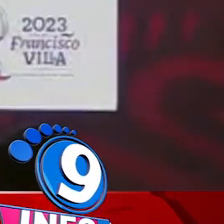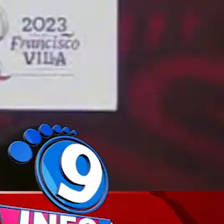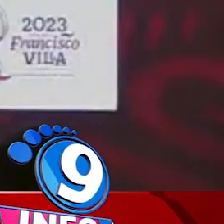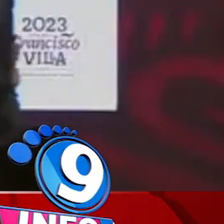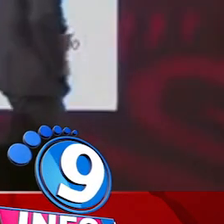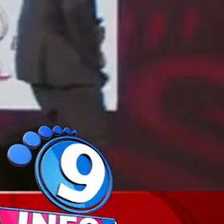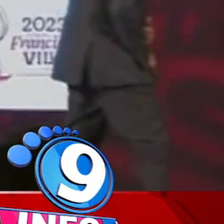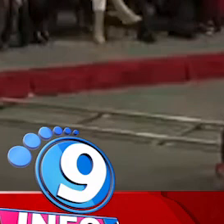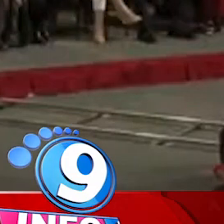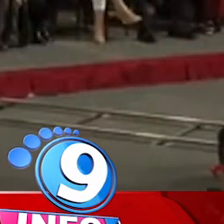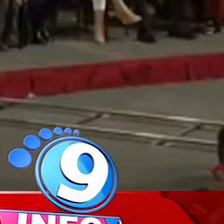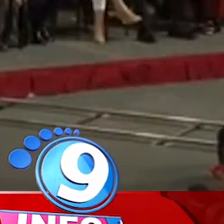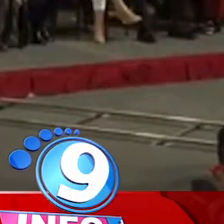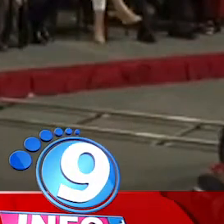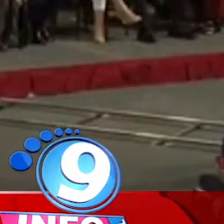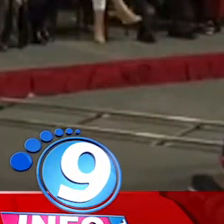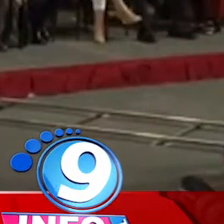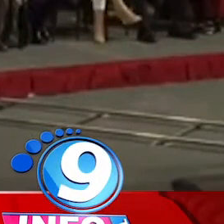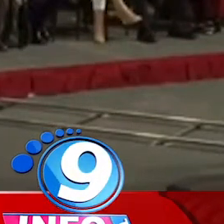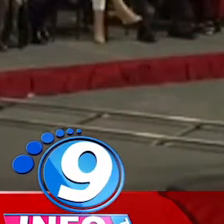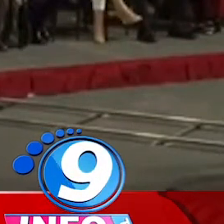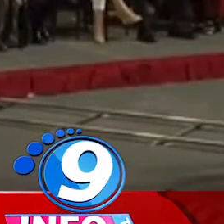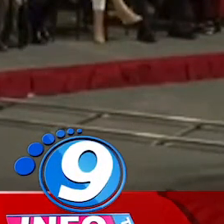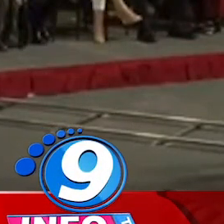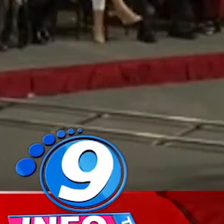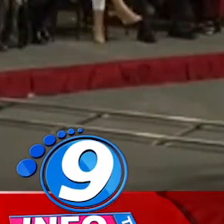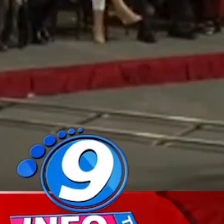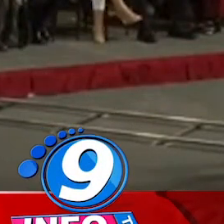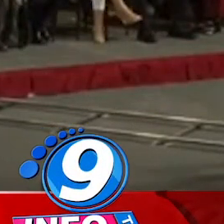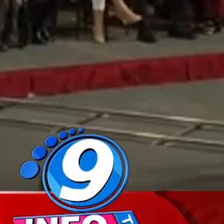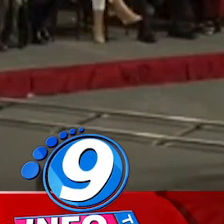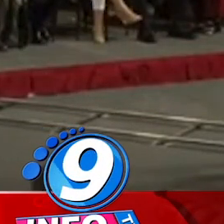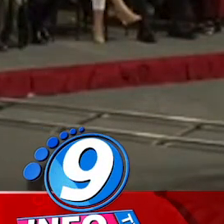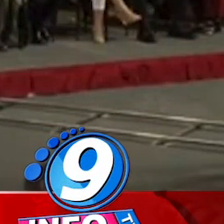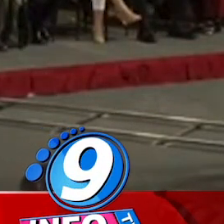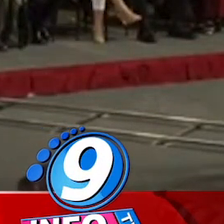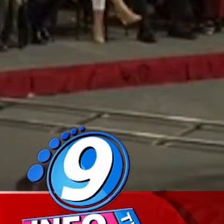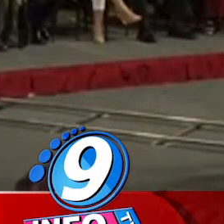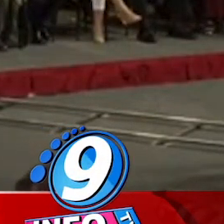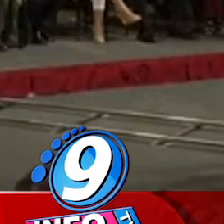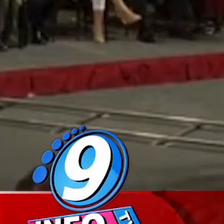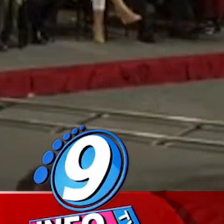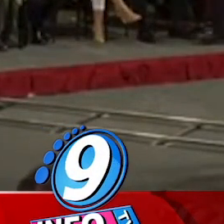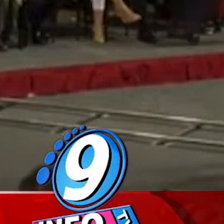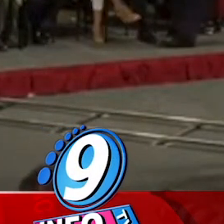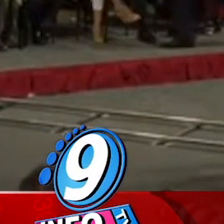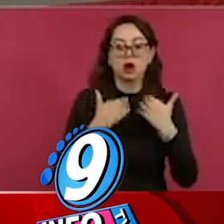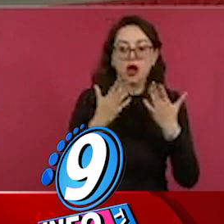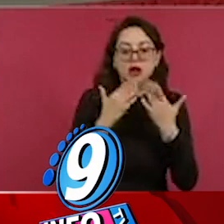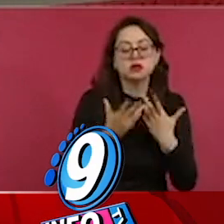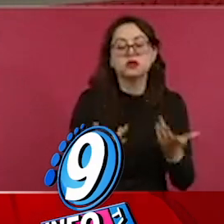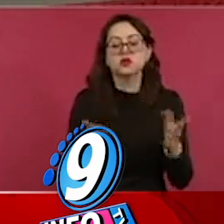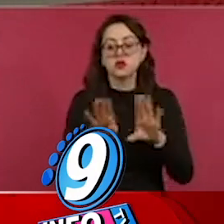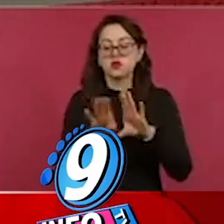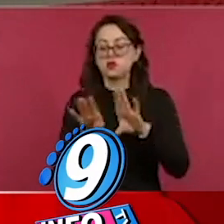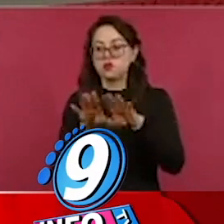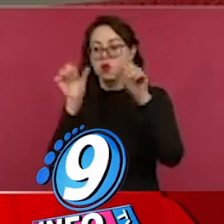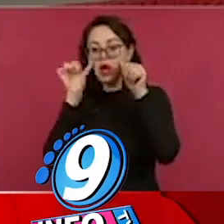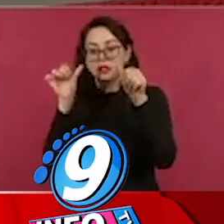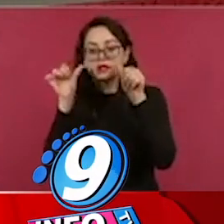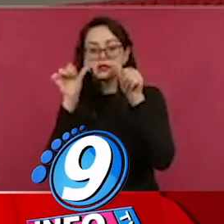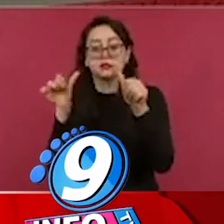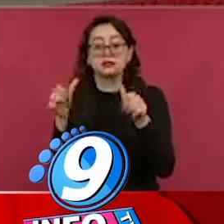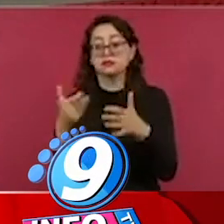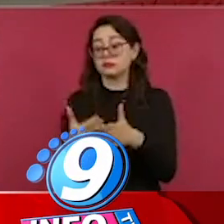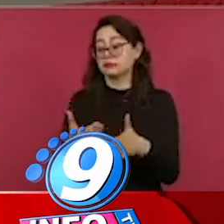del acuerdo Nacional para la federalización de este mismo desde Palacio Nacional El mandatario Zacatecano destacó que con la firma que da paso al plan de salud